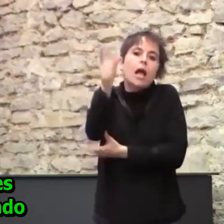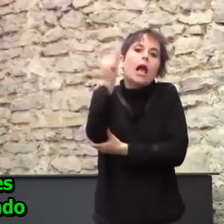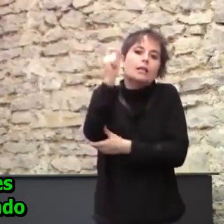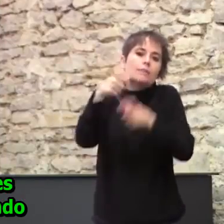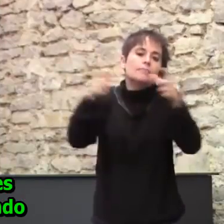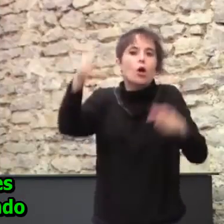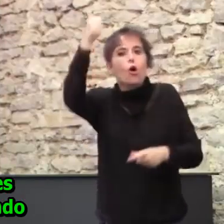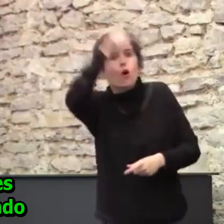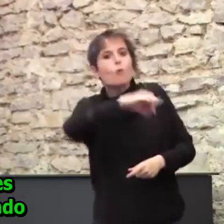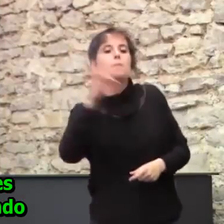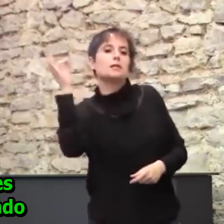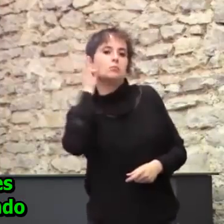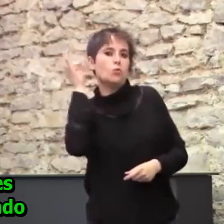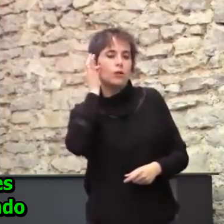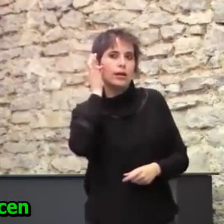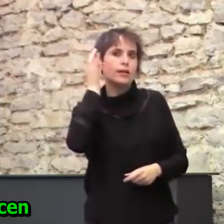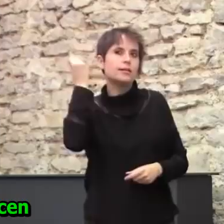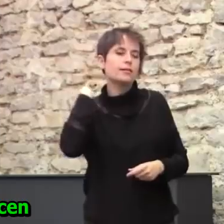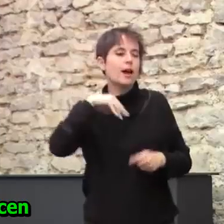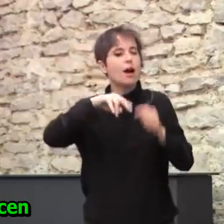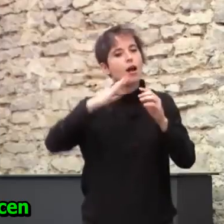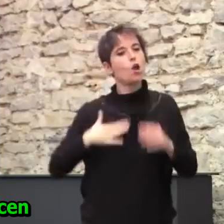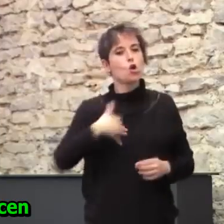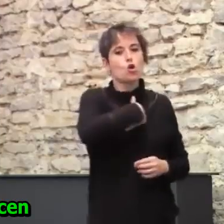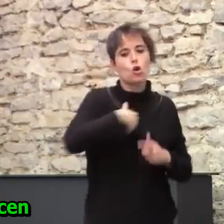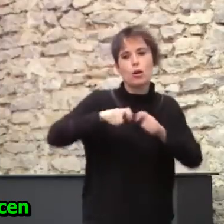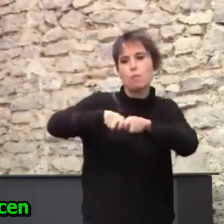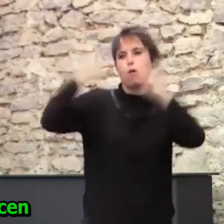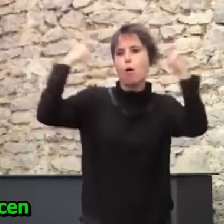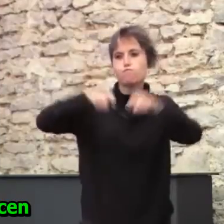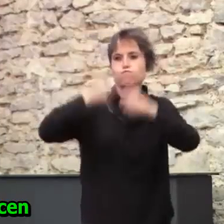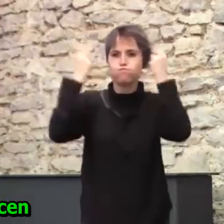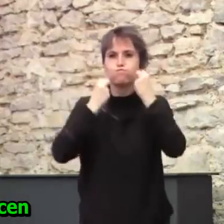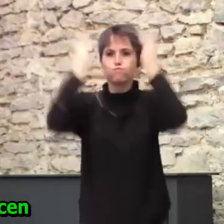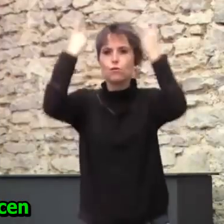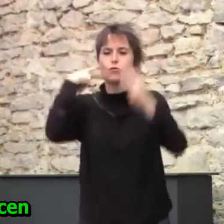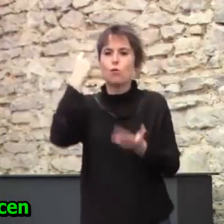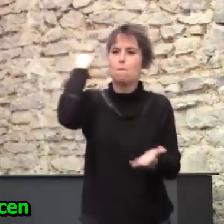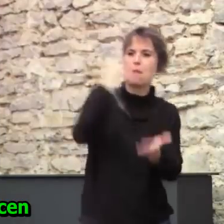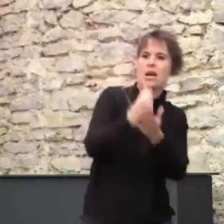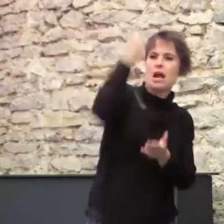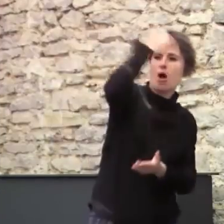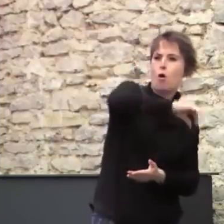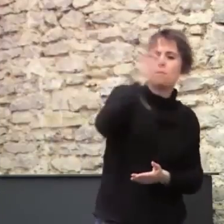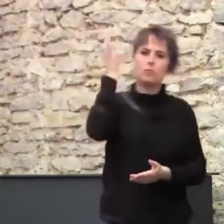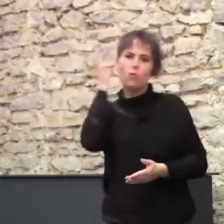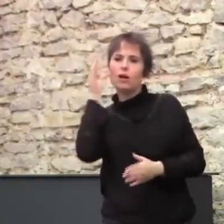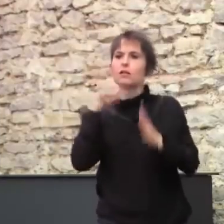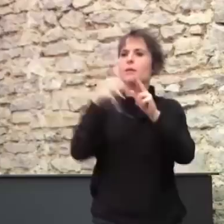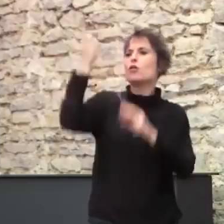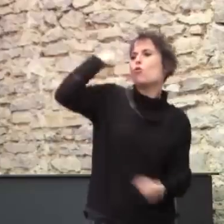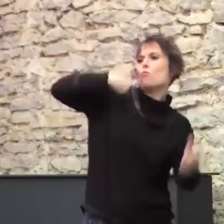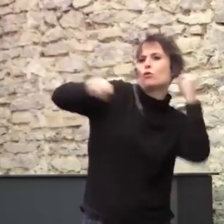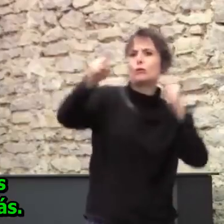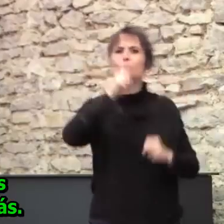los hombres y las mujeres estamos desobedeciendo esos roles, esos estereotipos, esos mandatos de género que nos dicen cómo tenemos que ser,